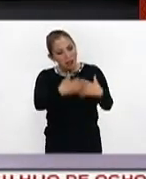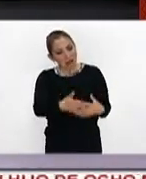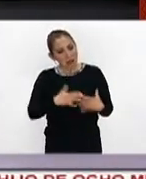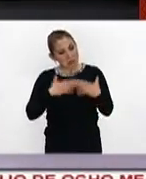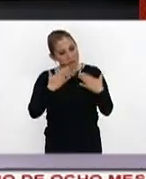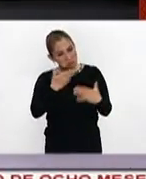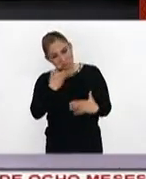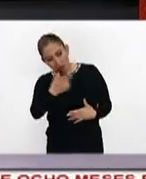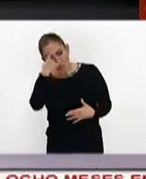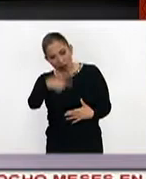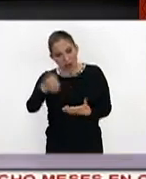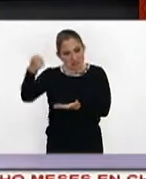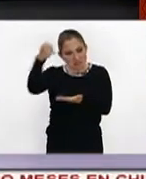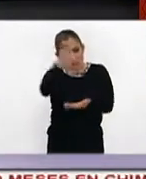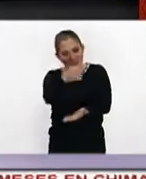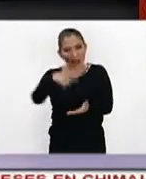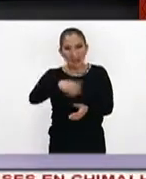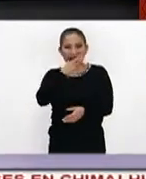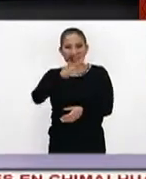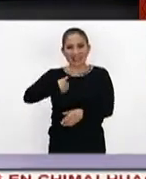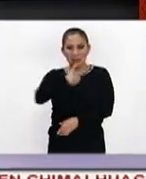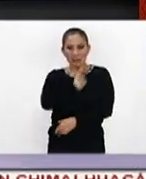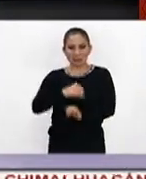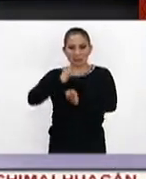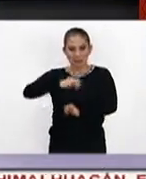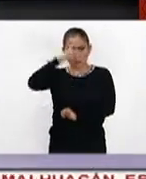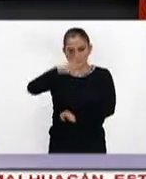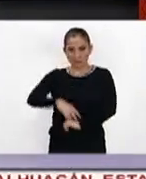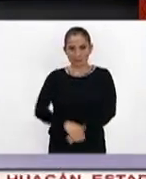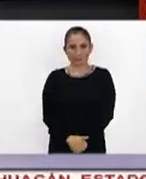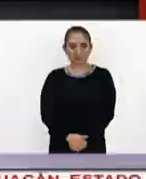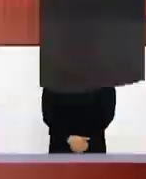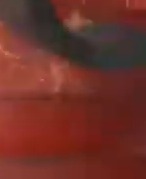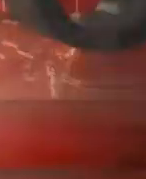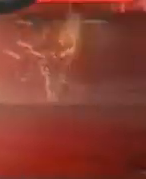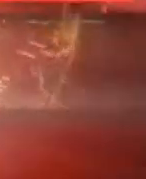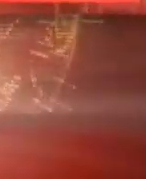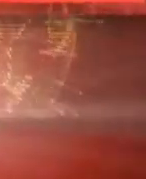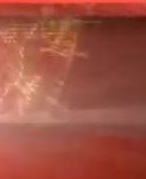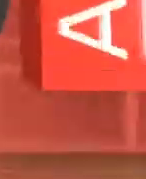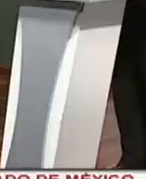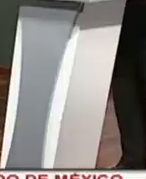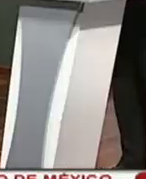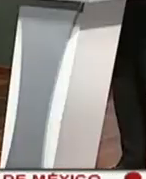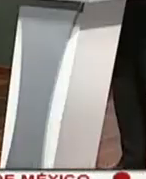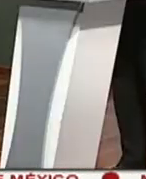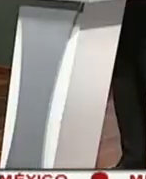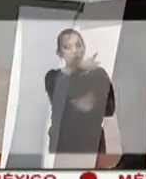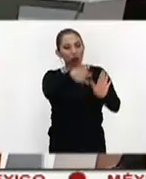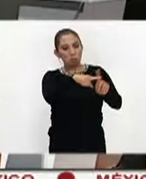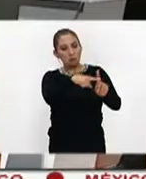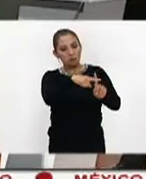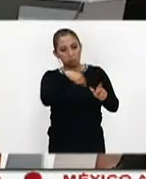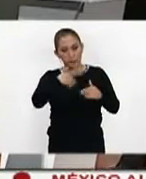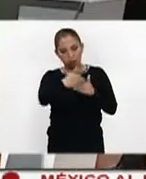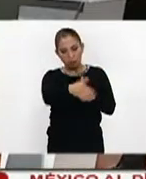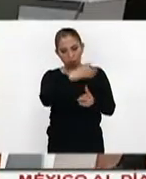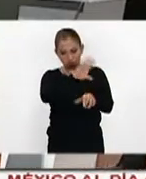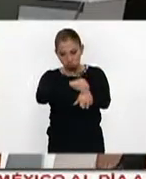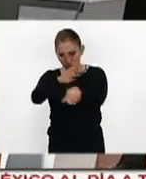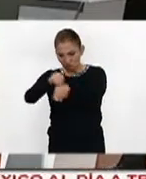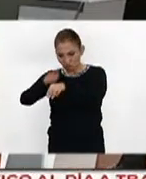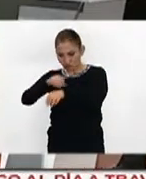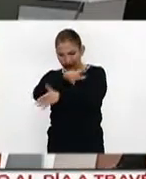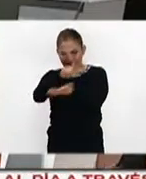confiable para las inversiones. Esto dijo la Presidencia de la República. Los resultados positivos de las últimas licitaciones